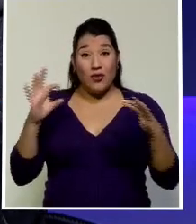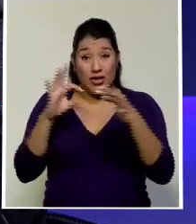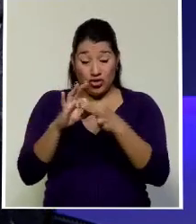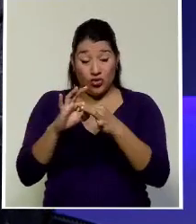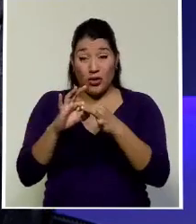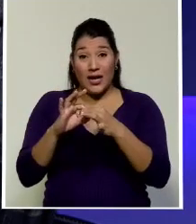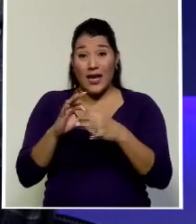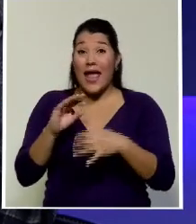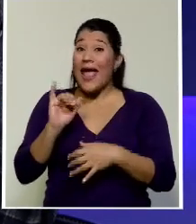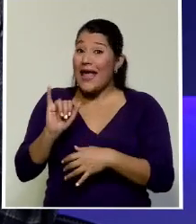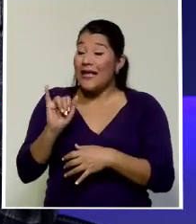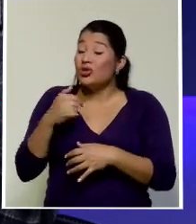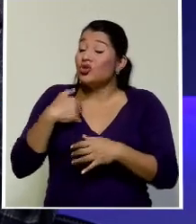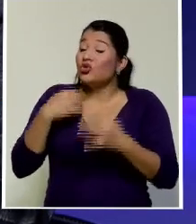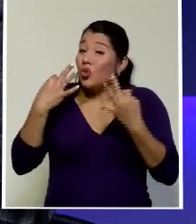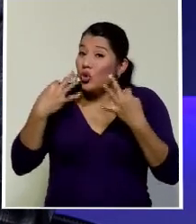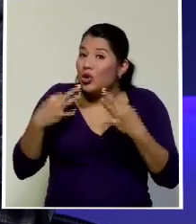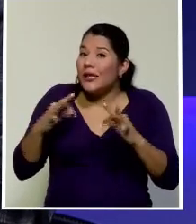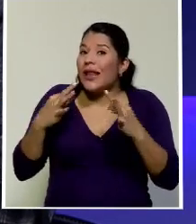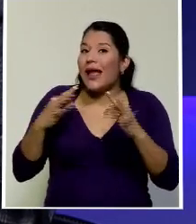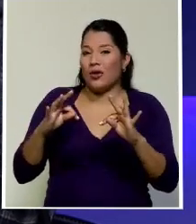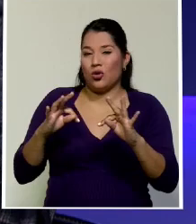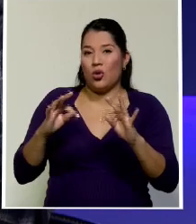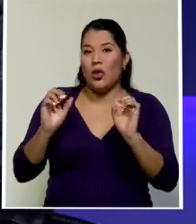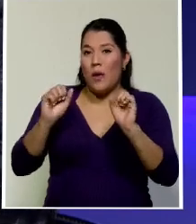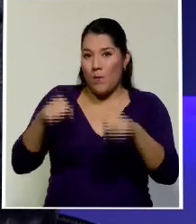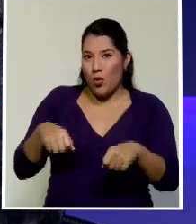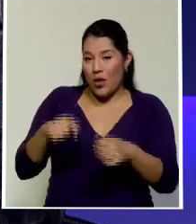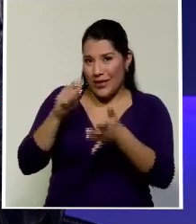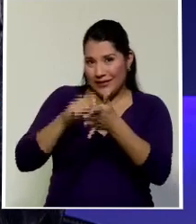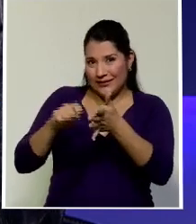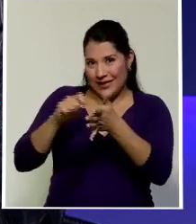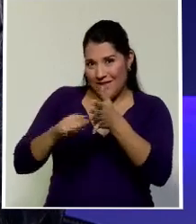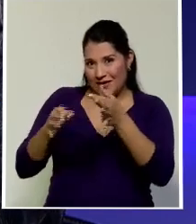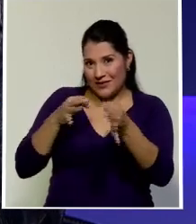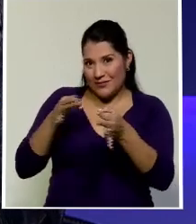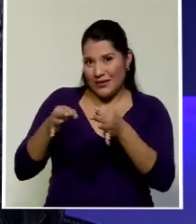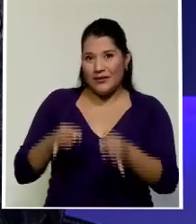completamente. Es lo que he tratado yo toda mi carrera escritural, digamos. Ajá.